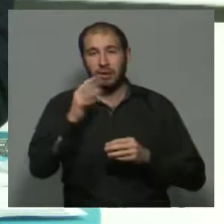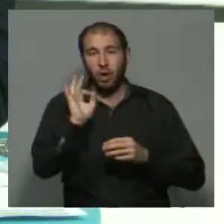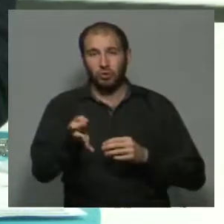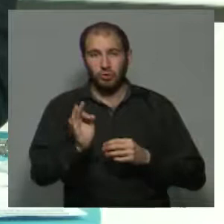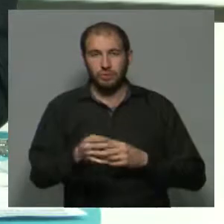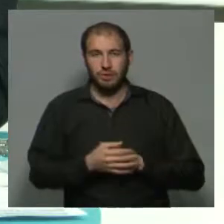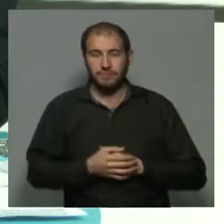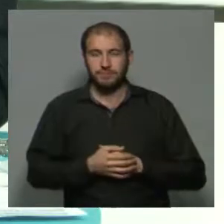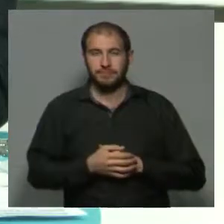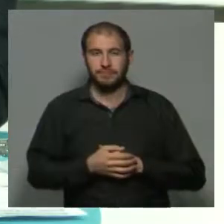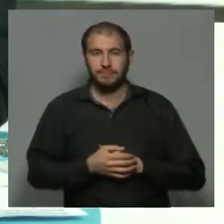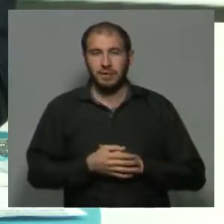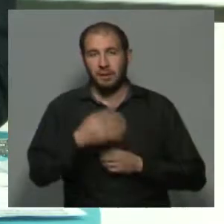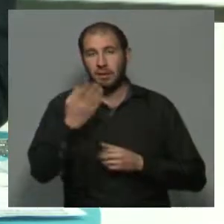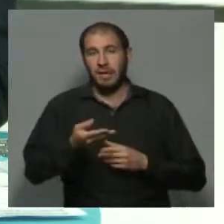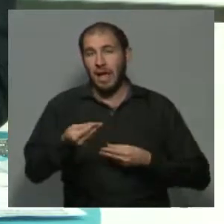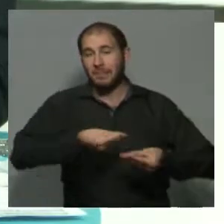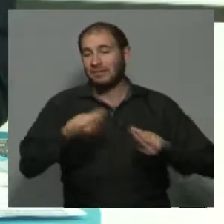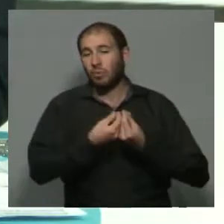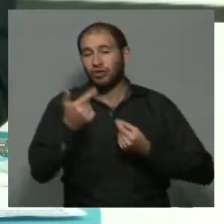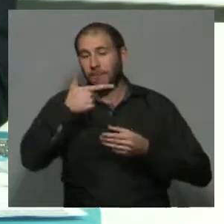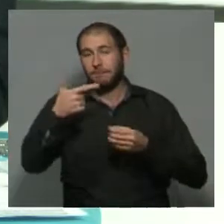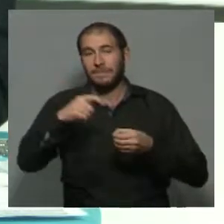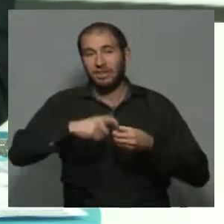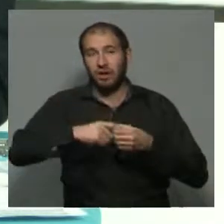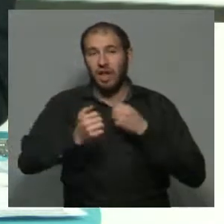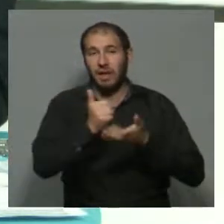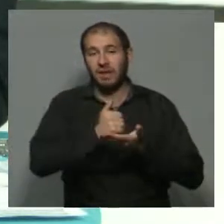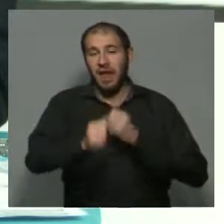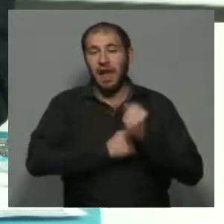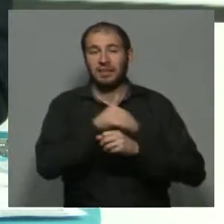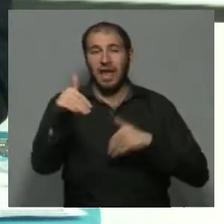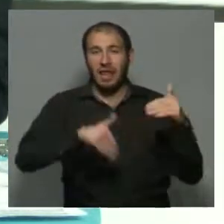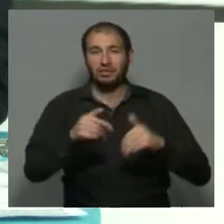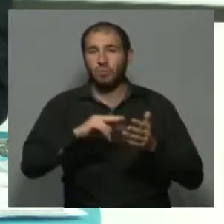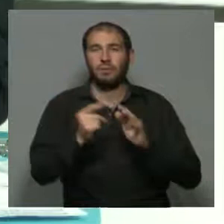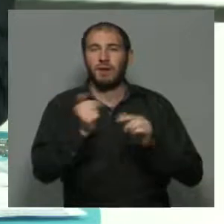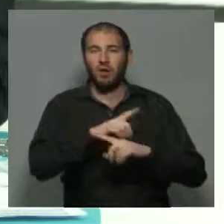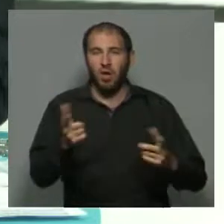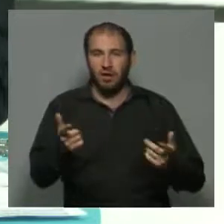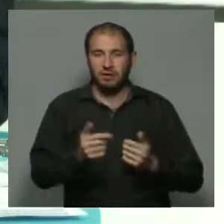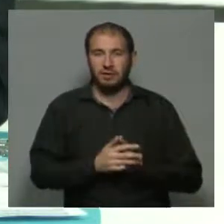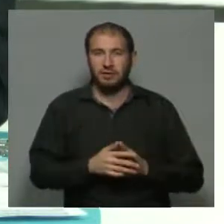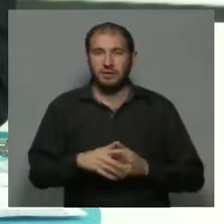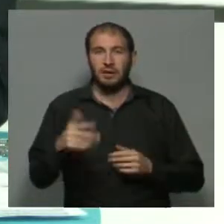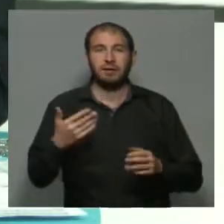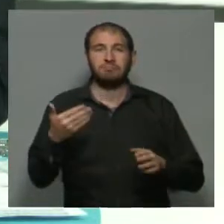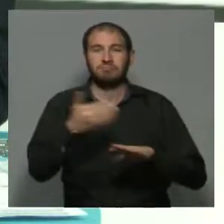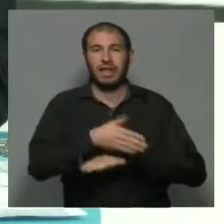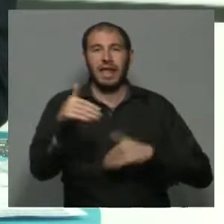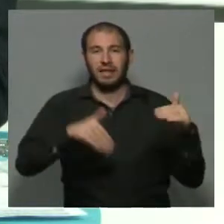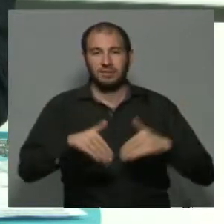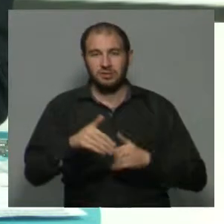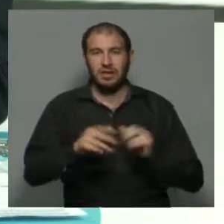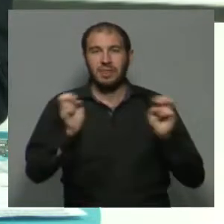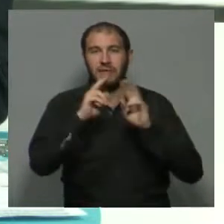octubre y que la mayoría de las empresas petroleras esperaron hasta la elección para no tener incidencia en estas elecciones